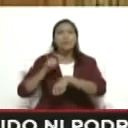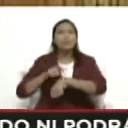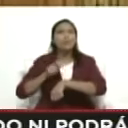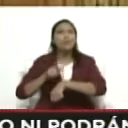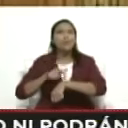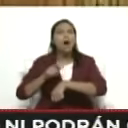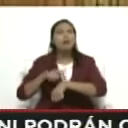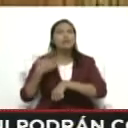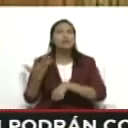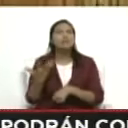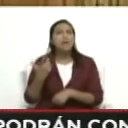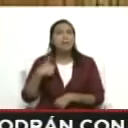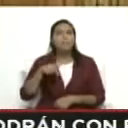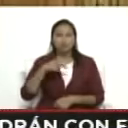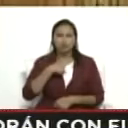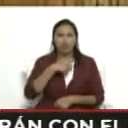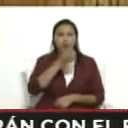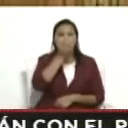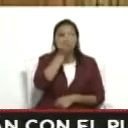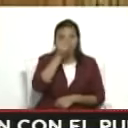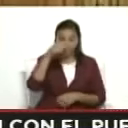tú del palacio si yo voy?